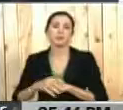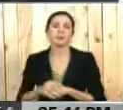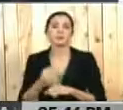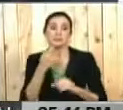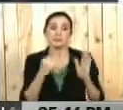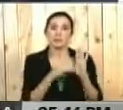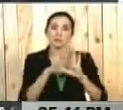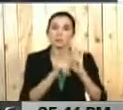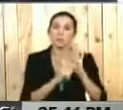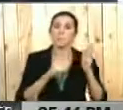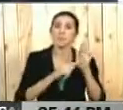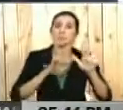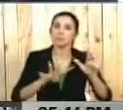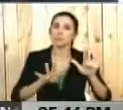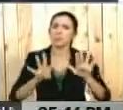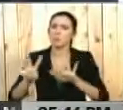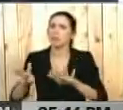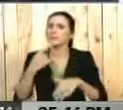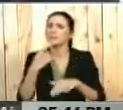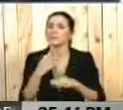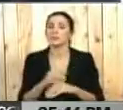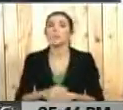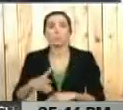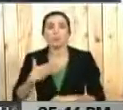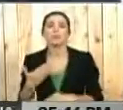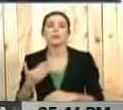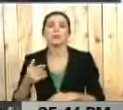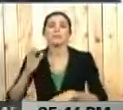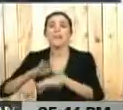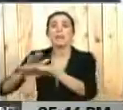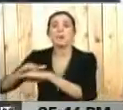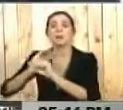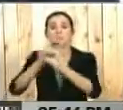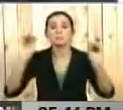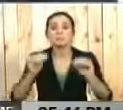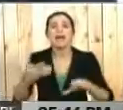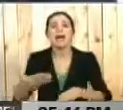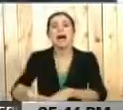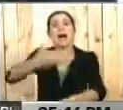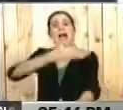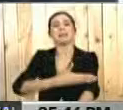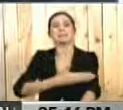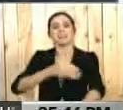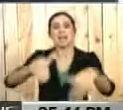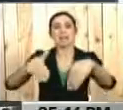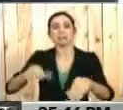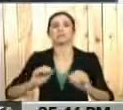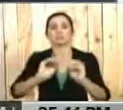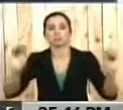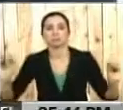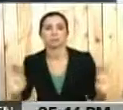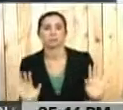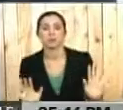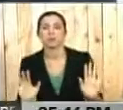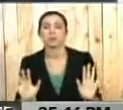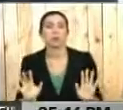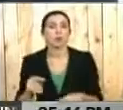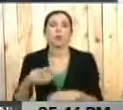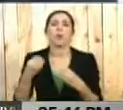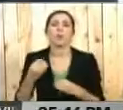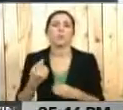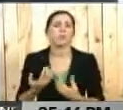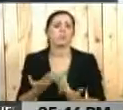99, su único objeto es adelantar elecciones, pero hay que aclarar que la única forma de hacerlo es que se